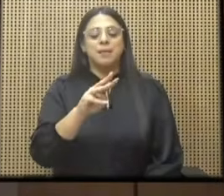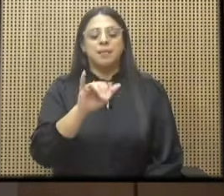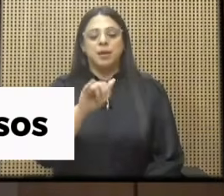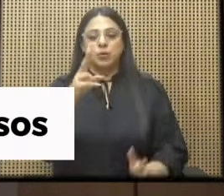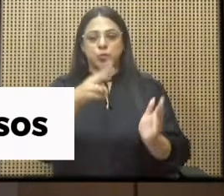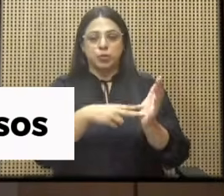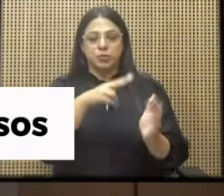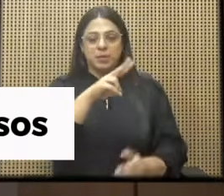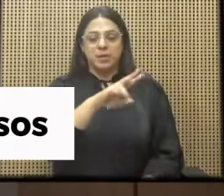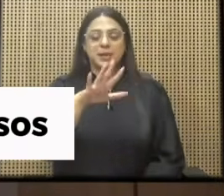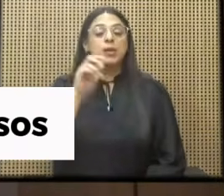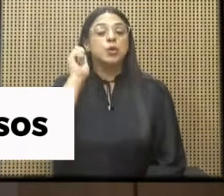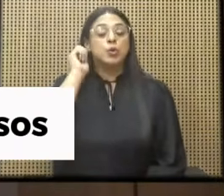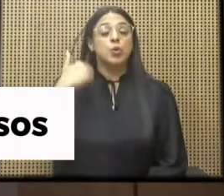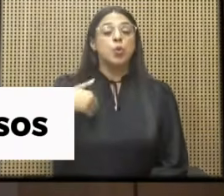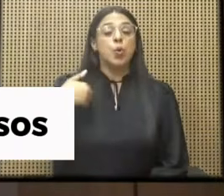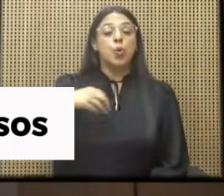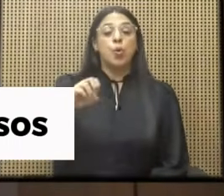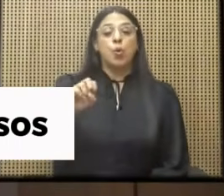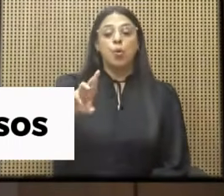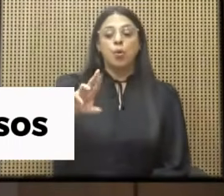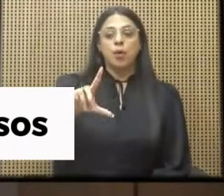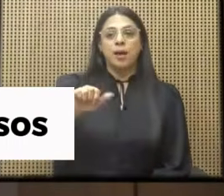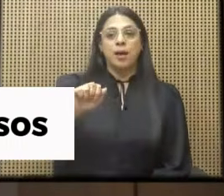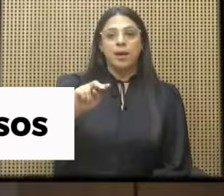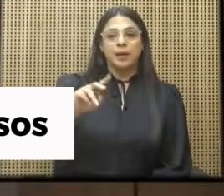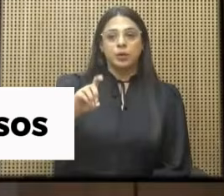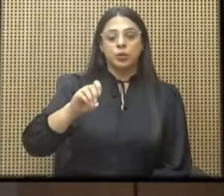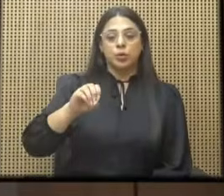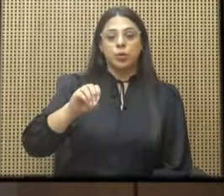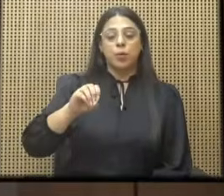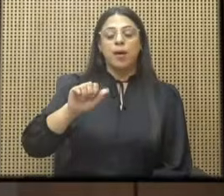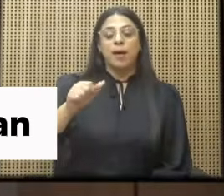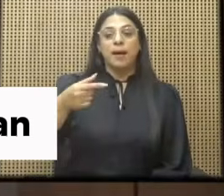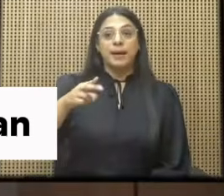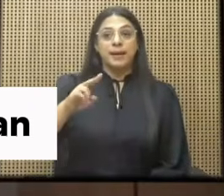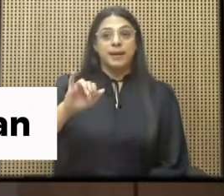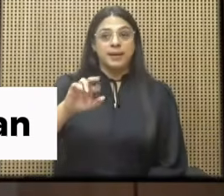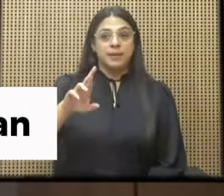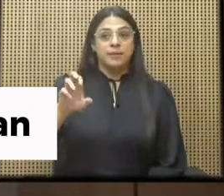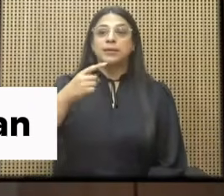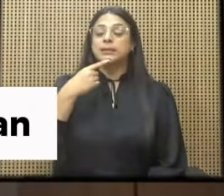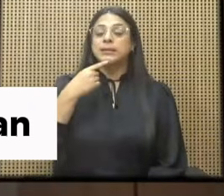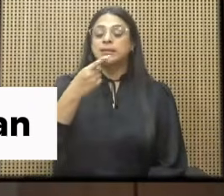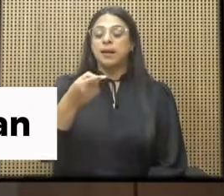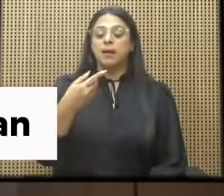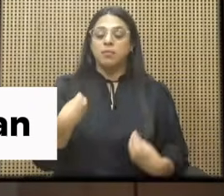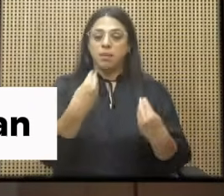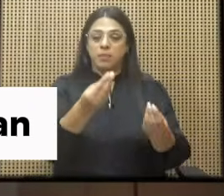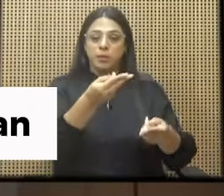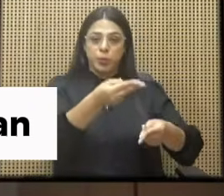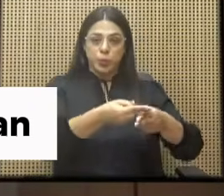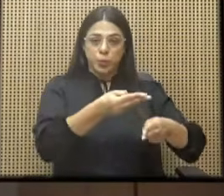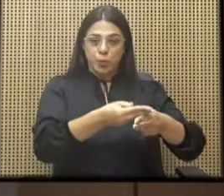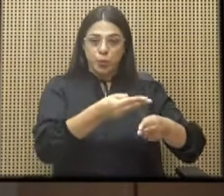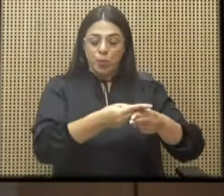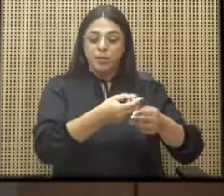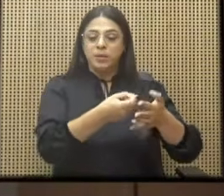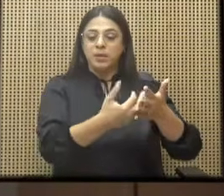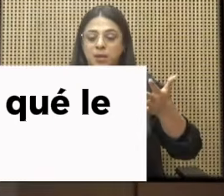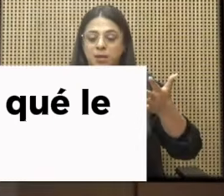Orlando Aguirre dice que él no va a mandar esos restantes nombres hasta que se